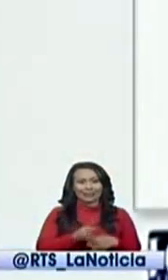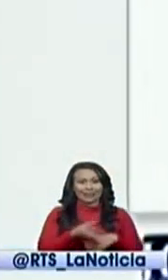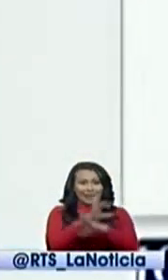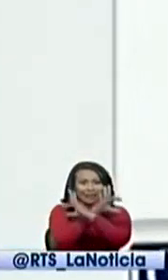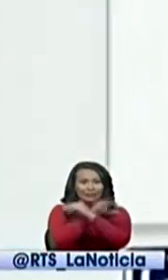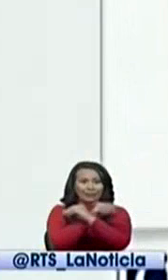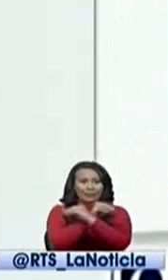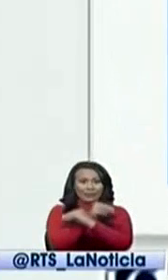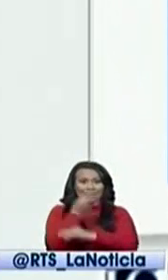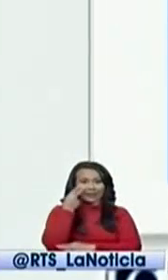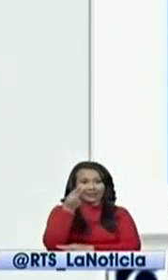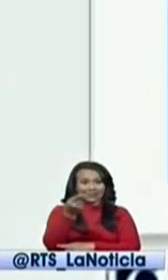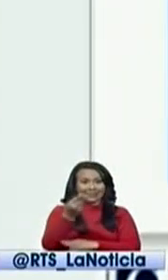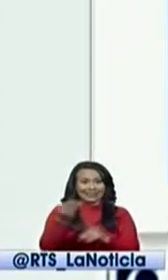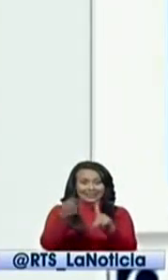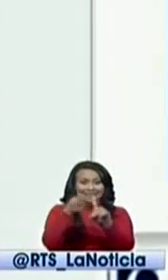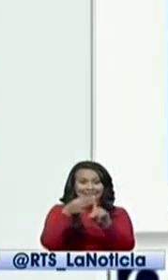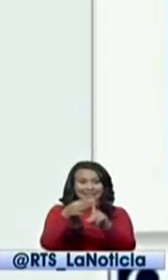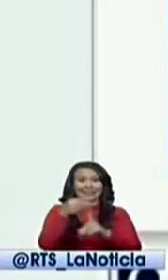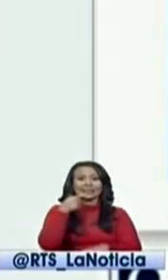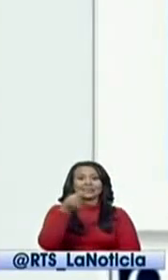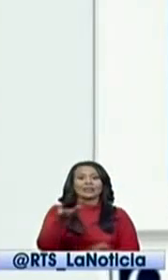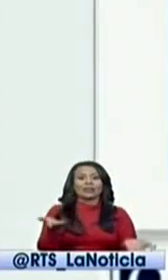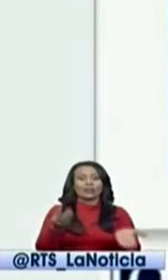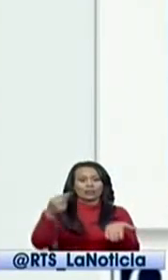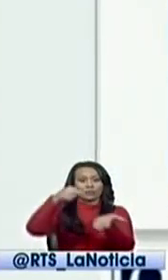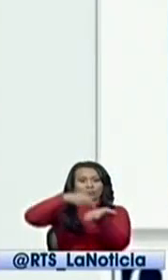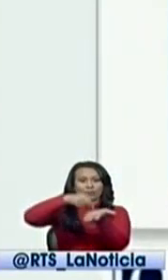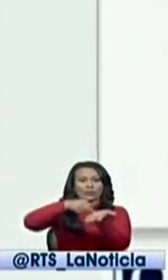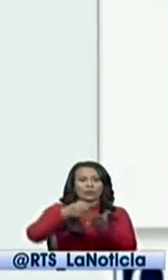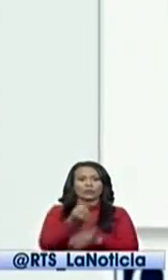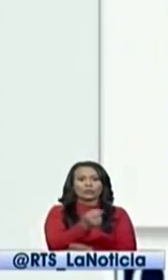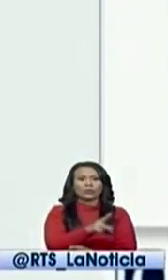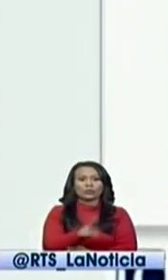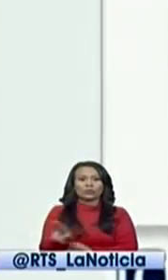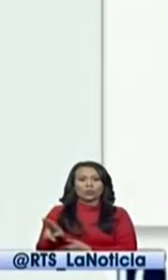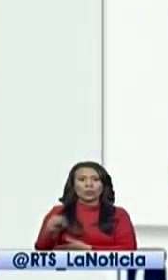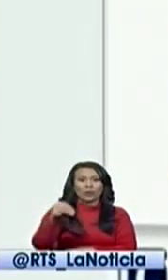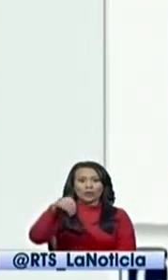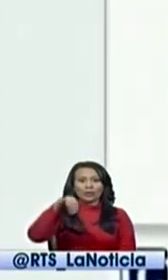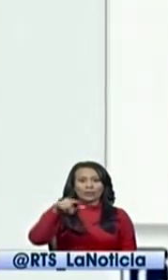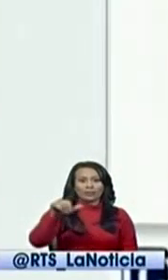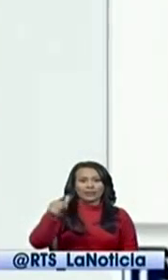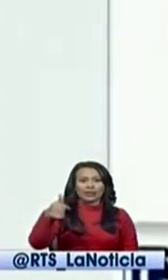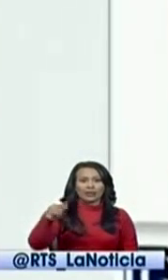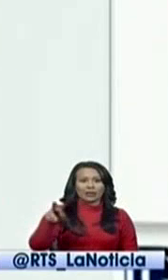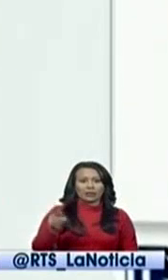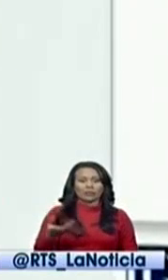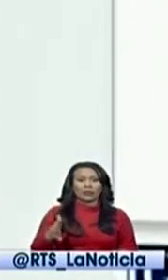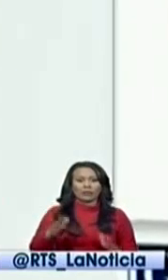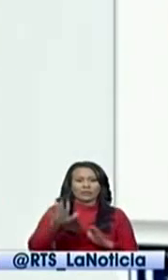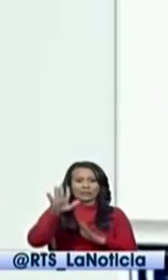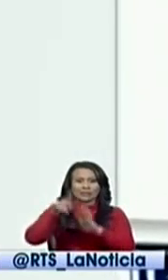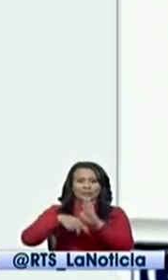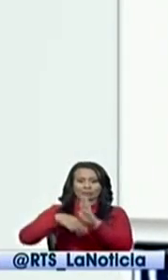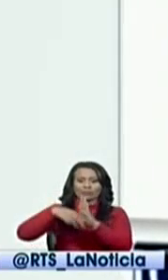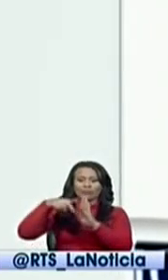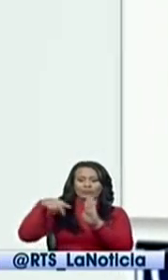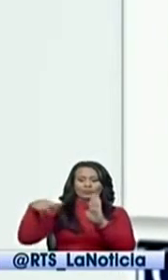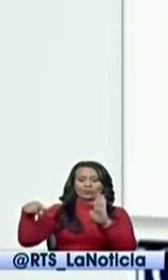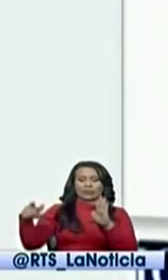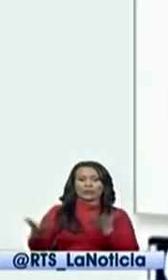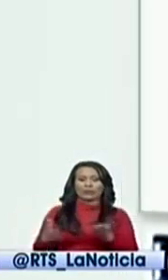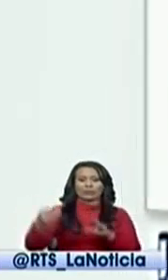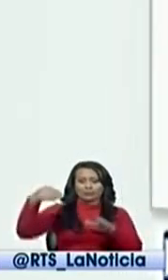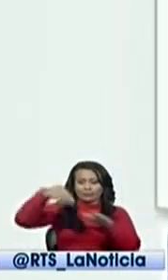del Instituto Geofísico, el epicentro se suscitó en el sur de Milagro, con una magnitud de 5 grados y una profundidad